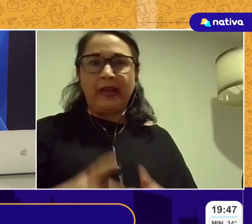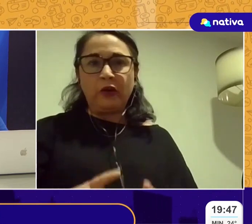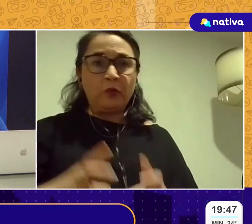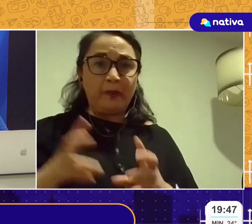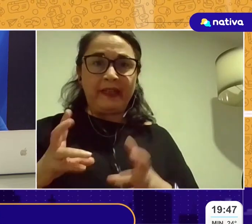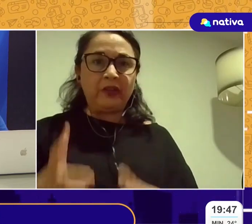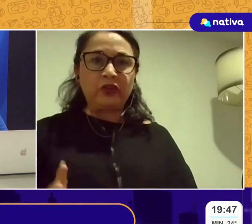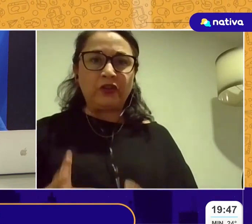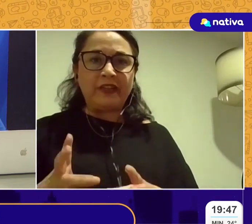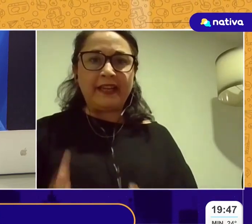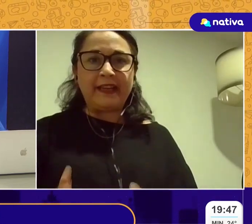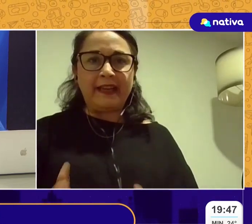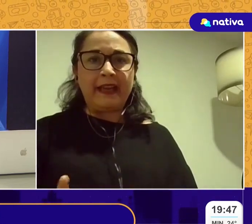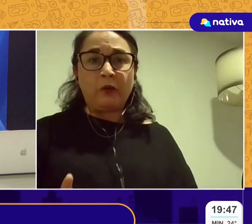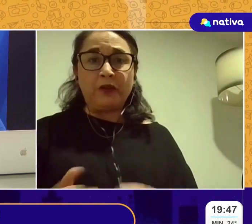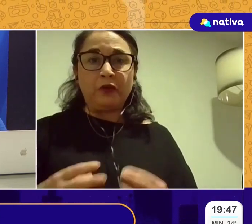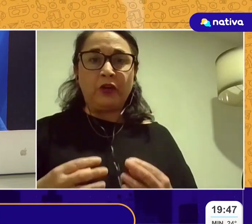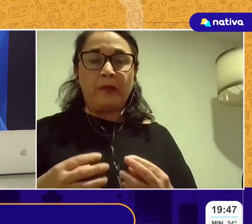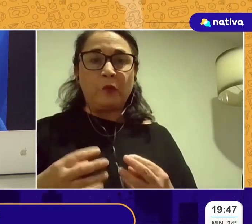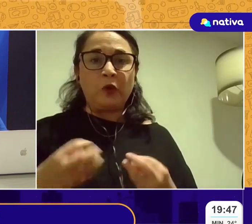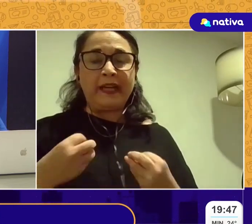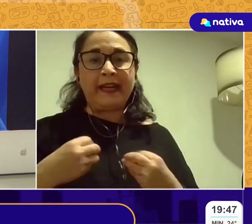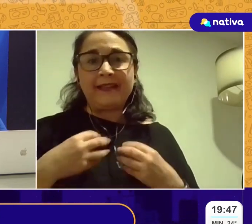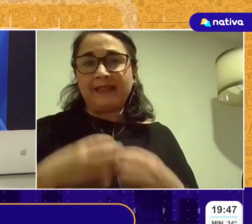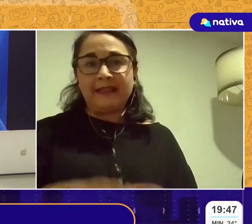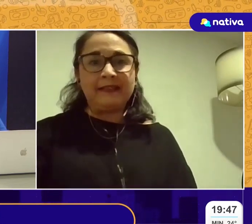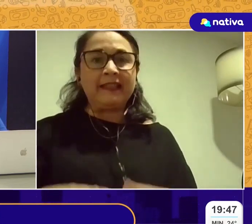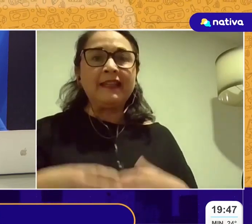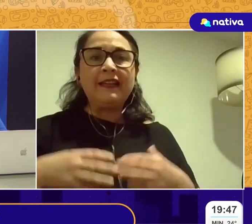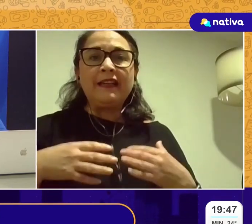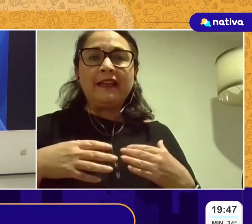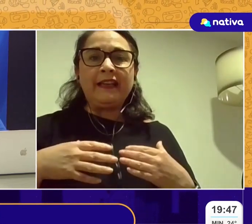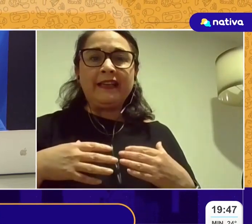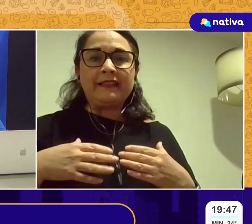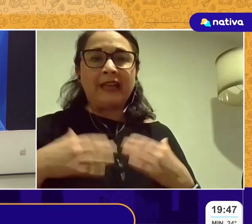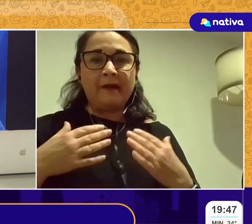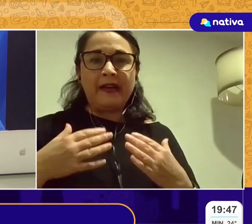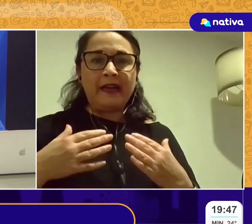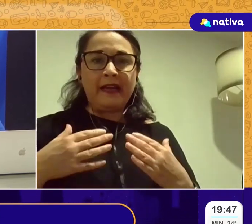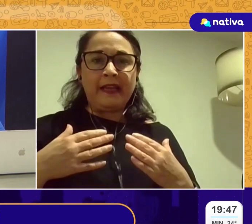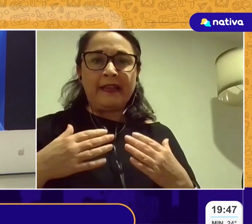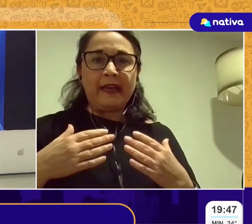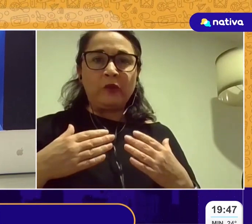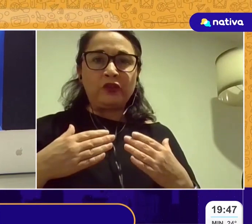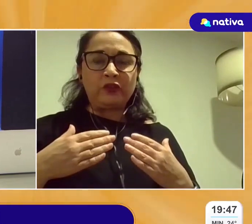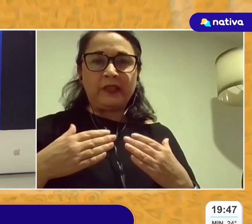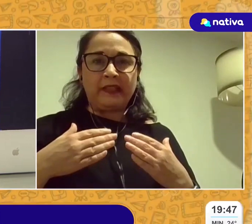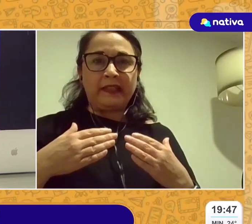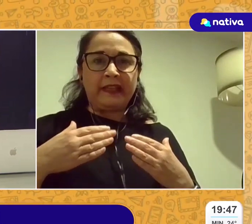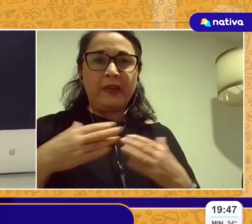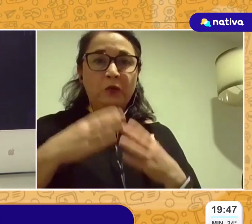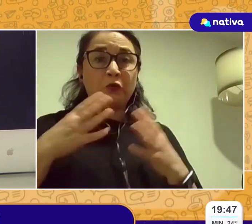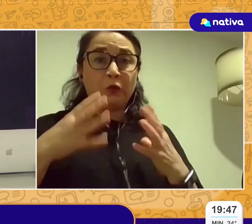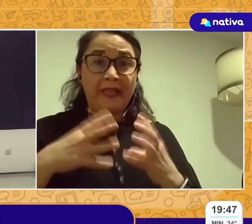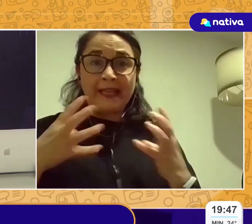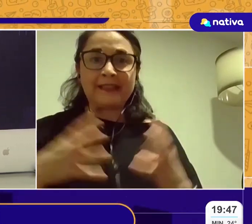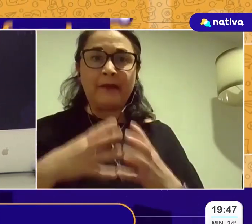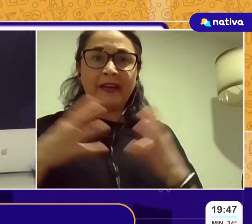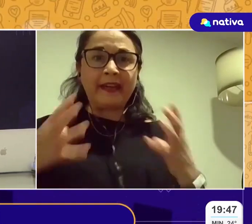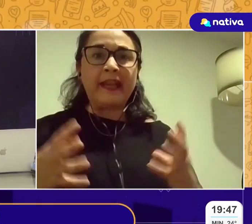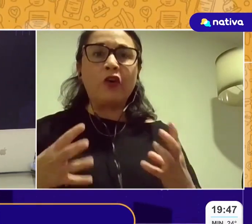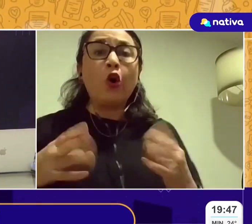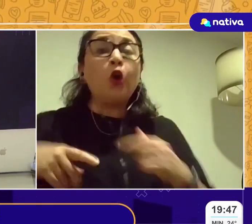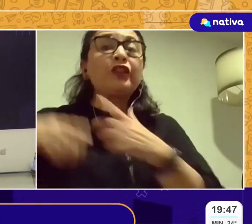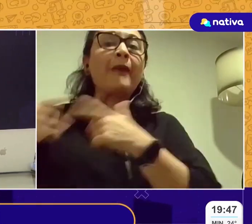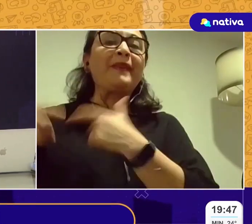Paola, algo muy peligroso y es que cuando la mujer gestante estaba, digamos, en su vida